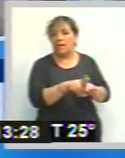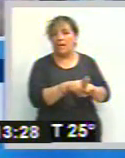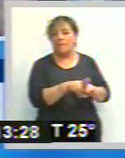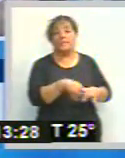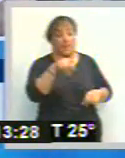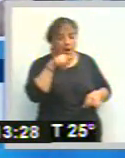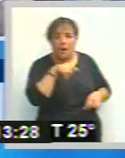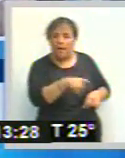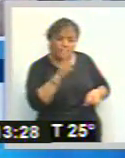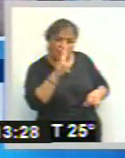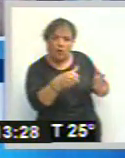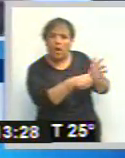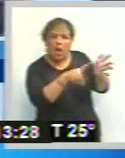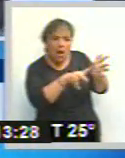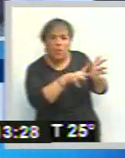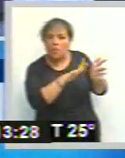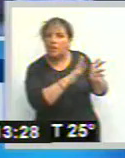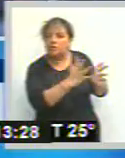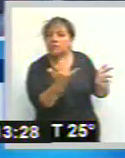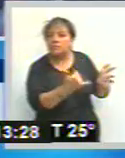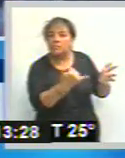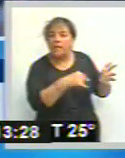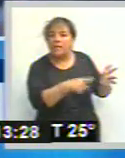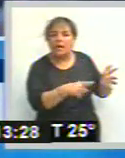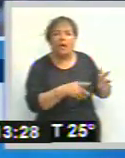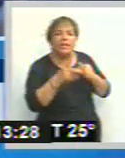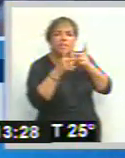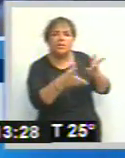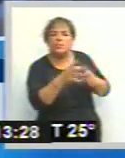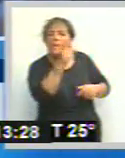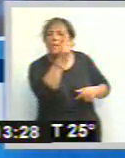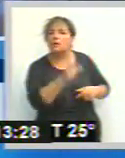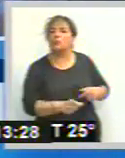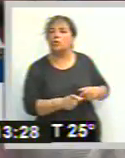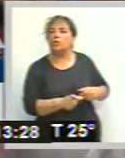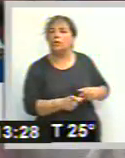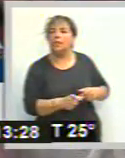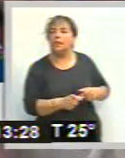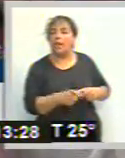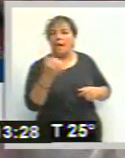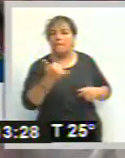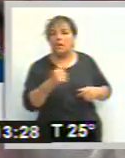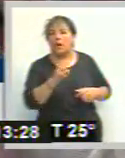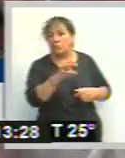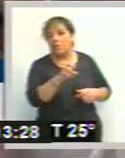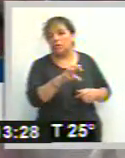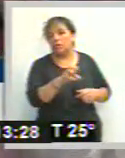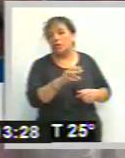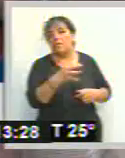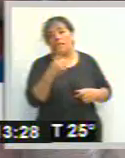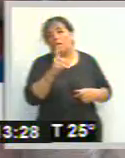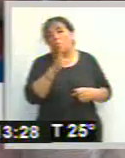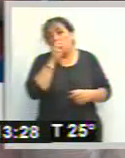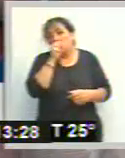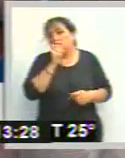ahí vieron que las huellas dactilares mencionaban a una persona, tenía un nombre por supuesto, pero no lo querían